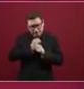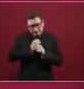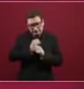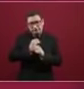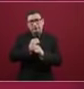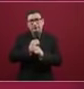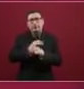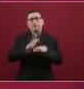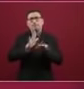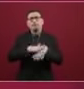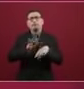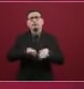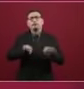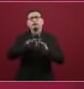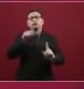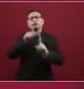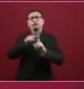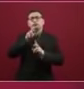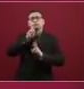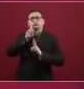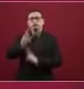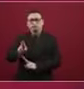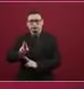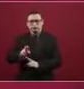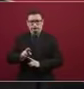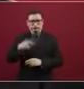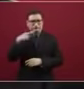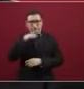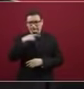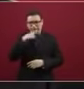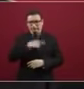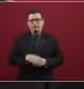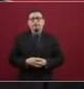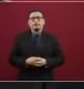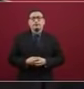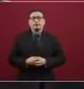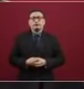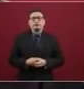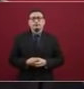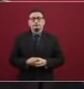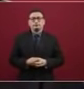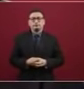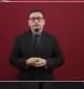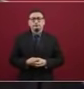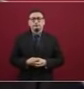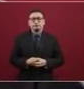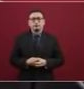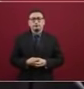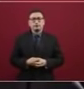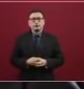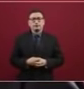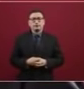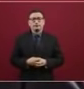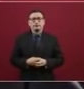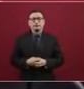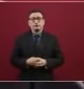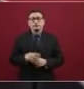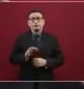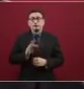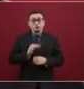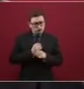procure resolver pronto. Si hay elementos, si no se ha